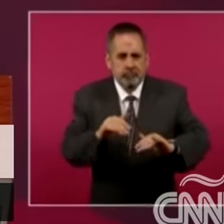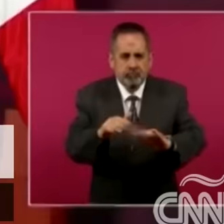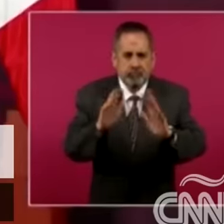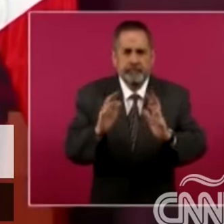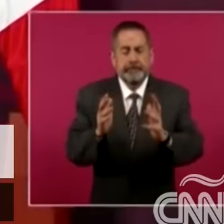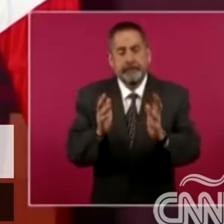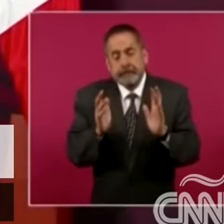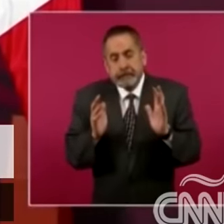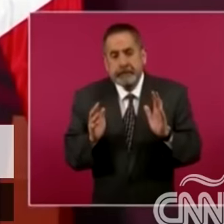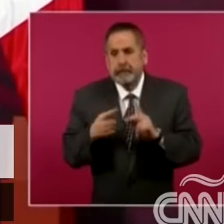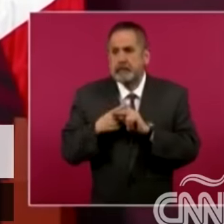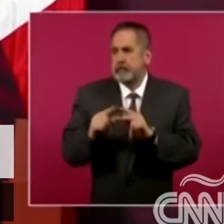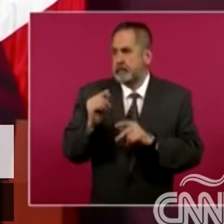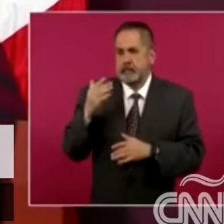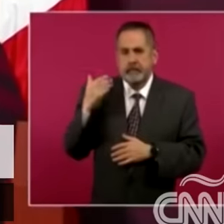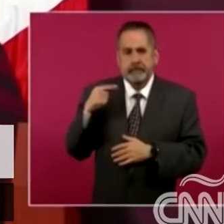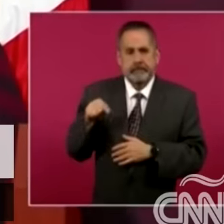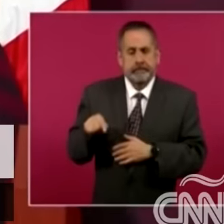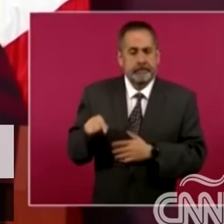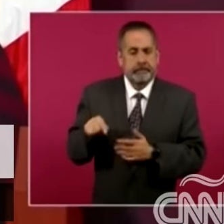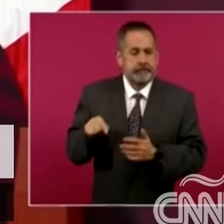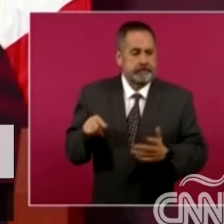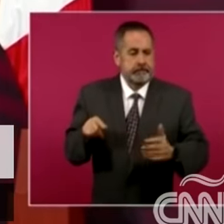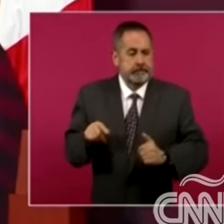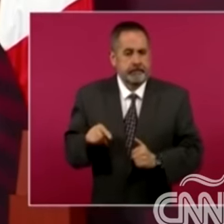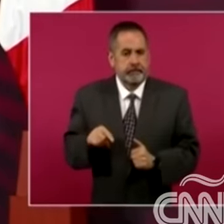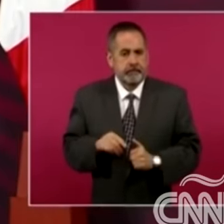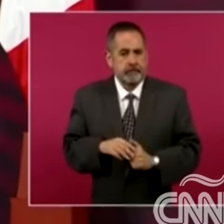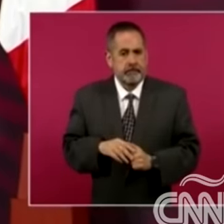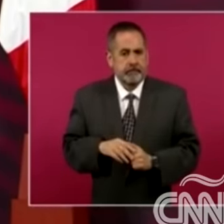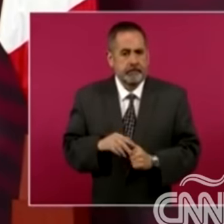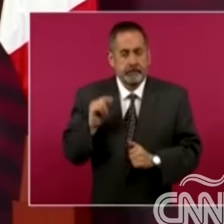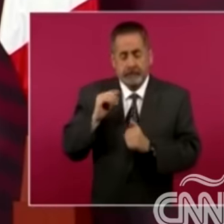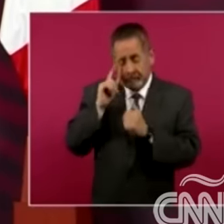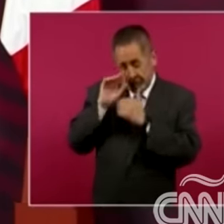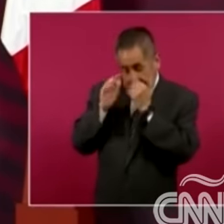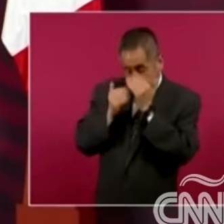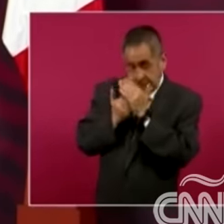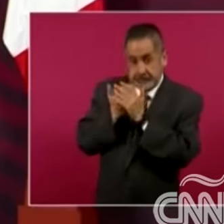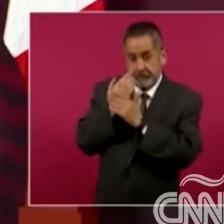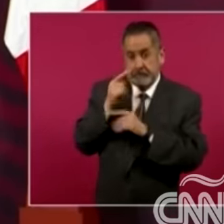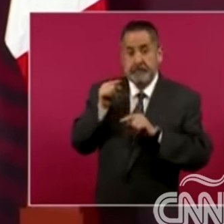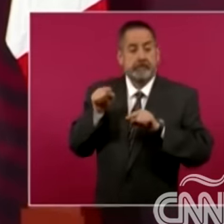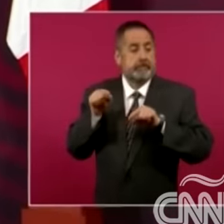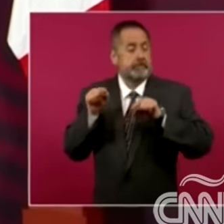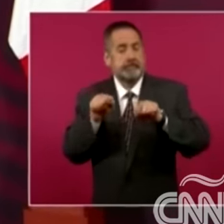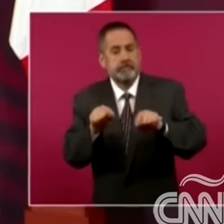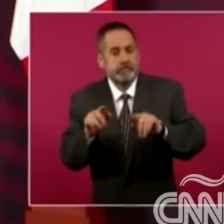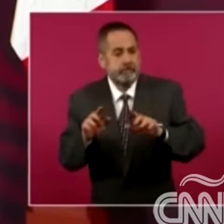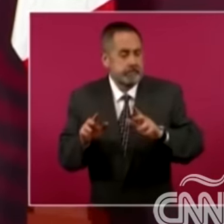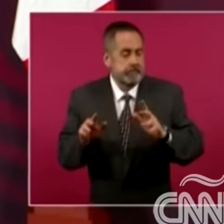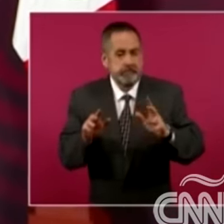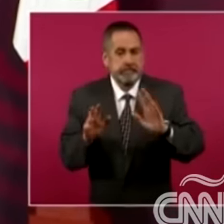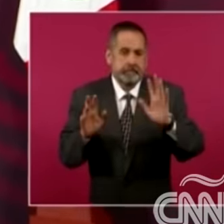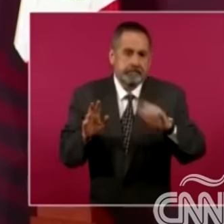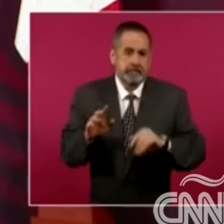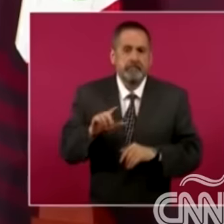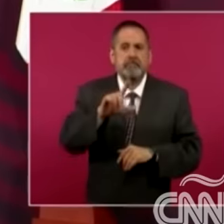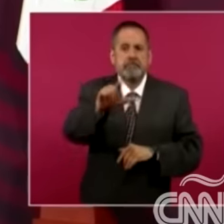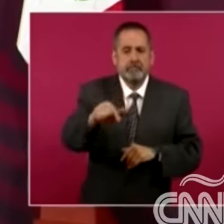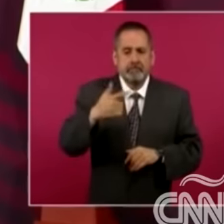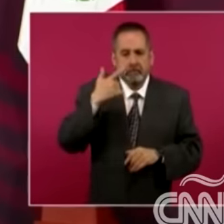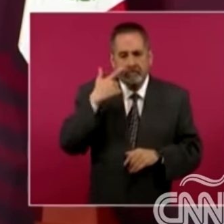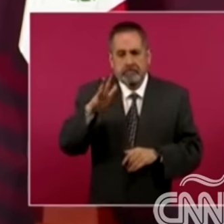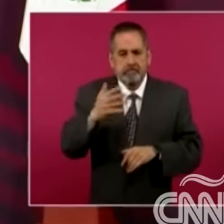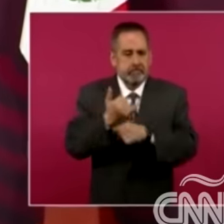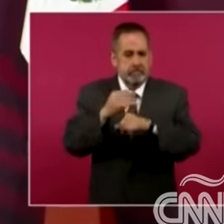que inició en la madrugada y más tarde vamos